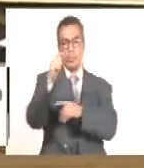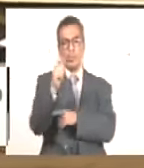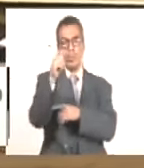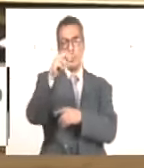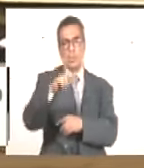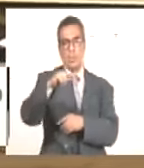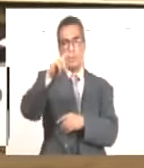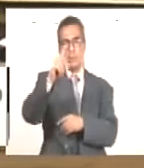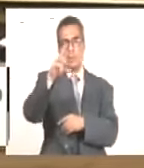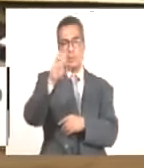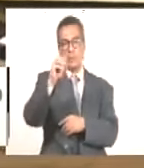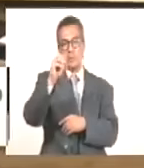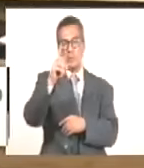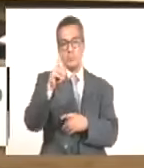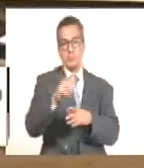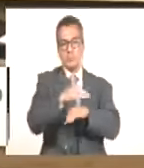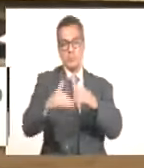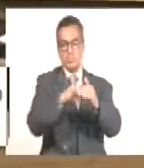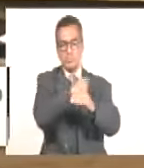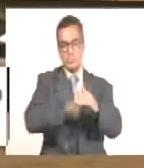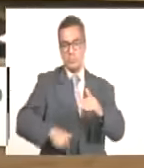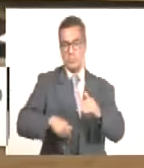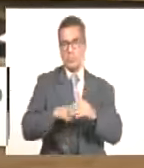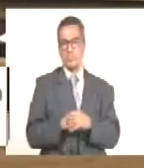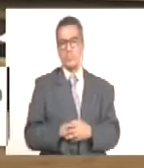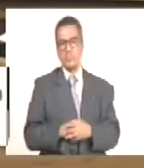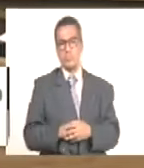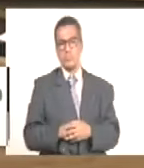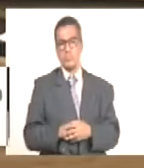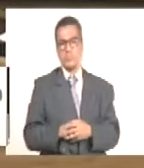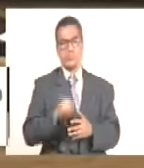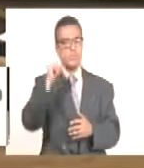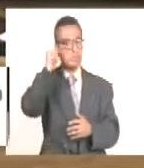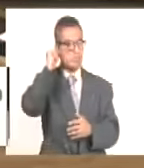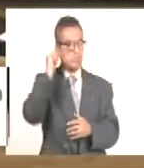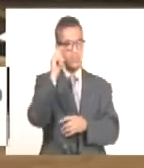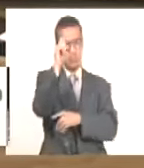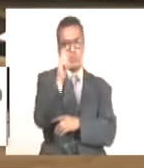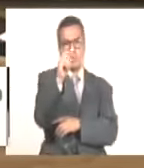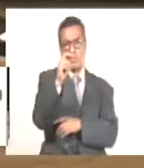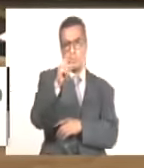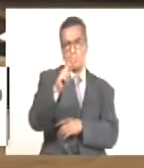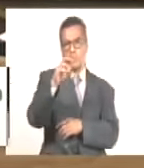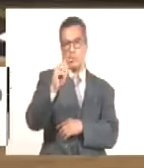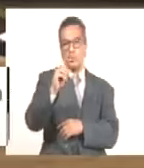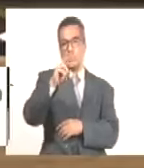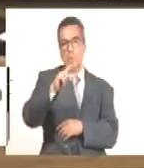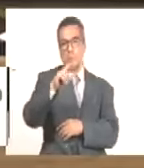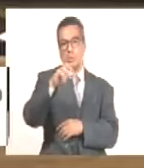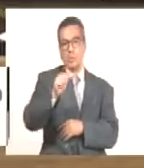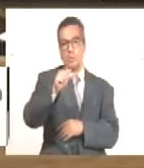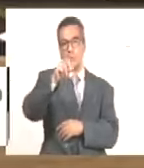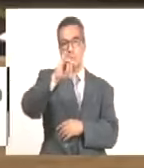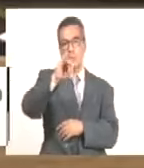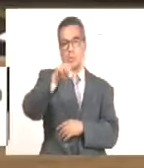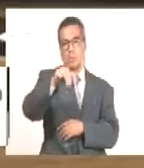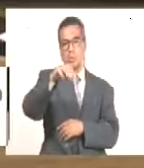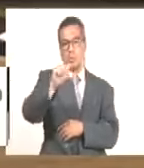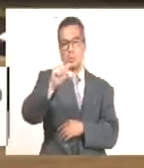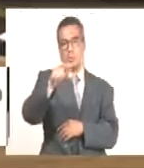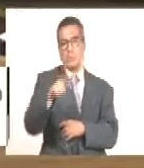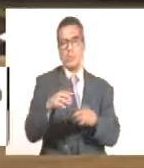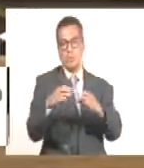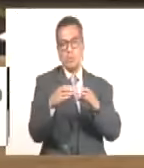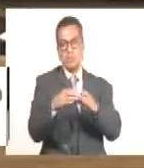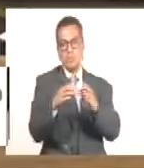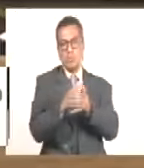Arnaldo Sánchez y cuenta con la vicepresidencia de la diputada Roraima Gutiérrez. Y el